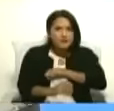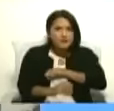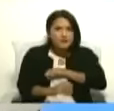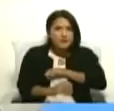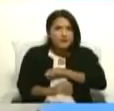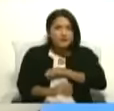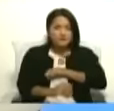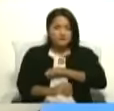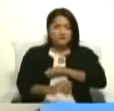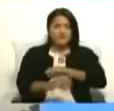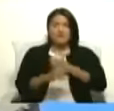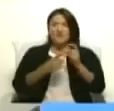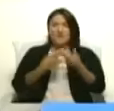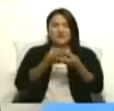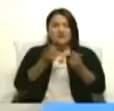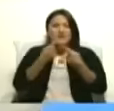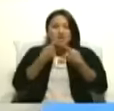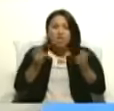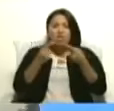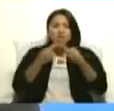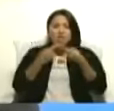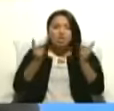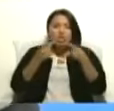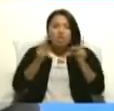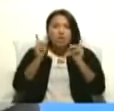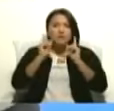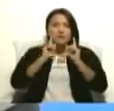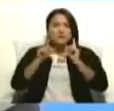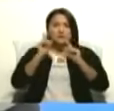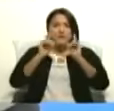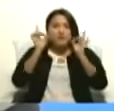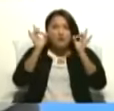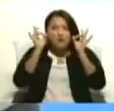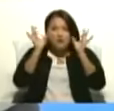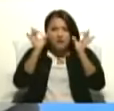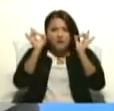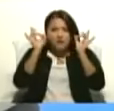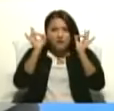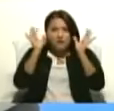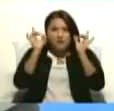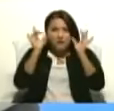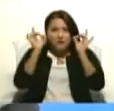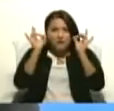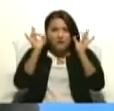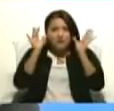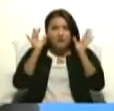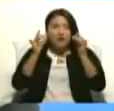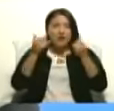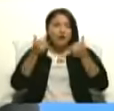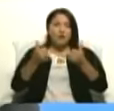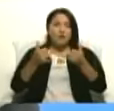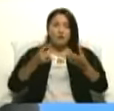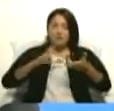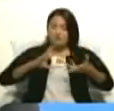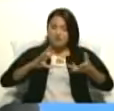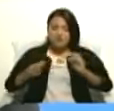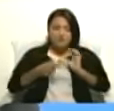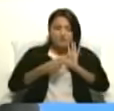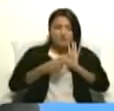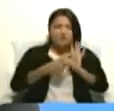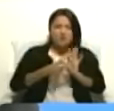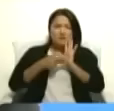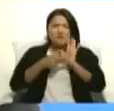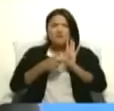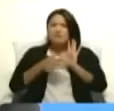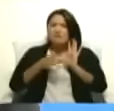que sus mentiras que sus falsedades que sus inventos por las que cobran millones de dólares se convierta en un